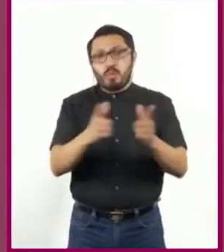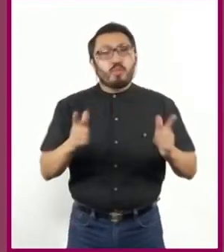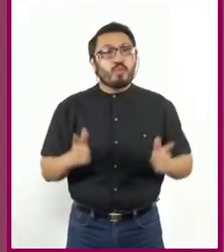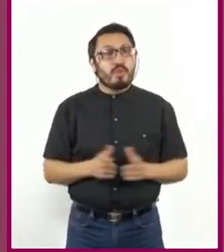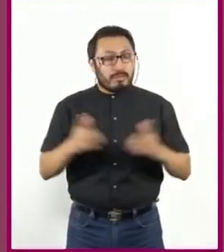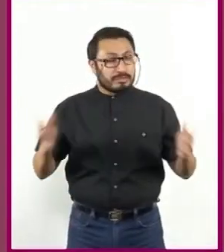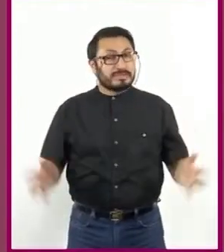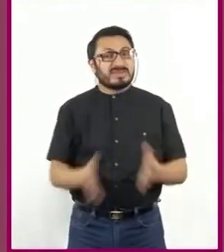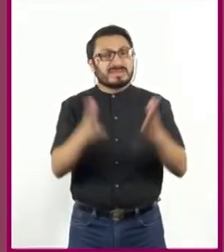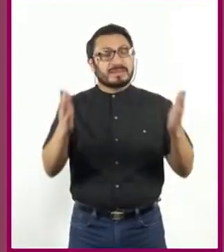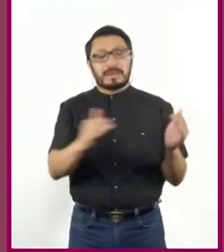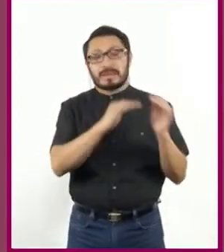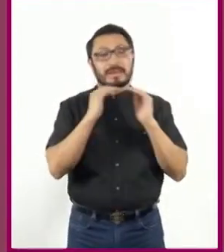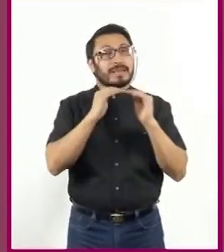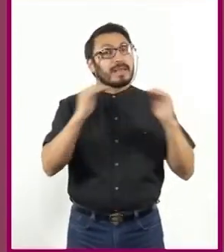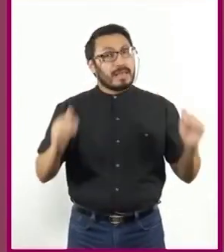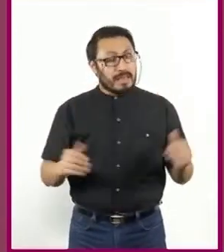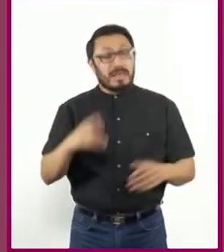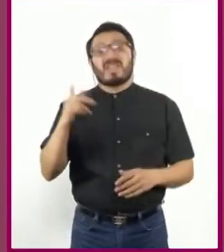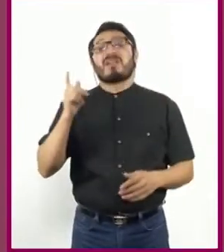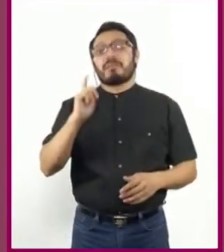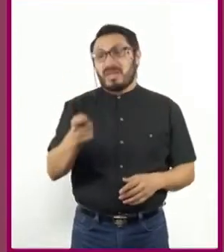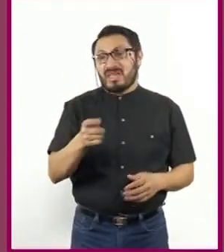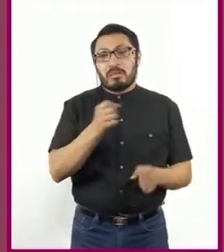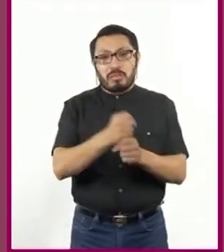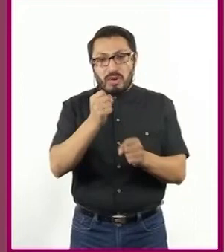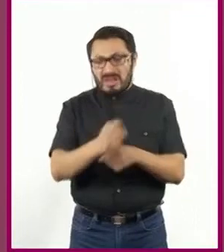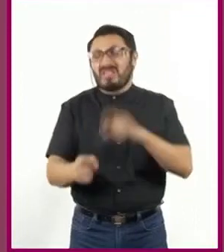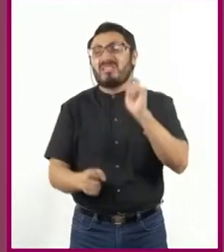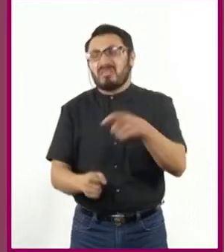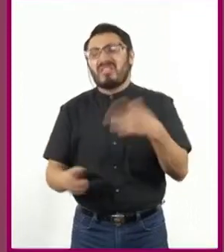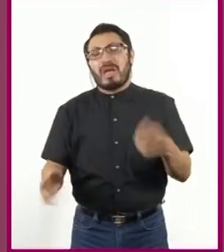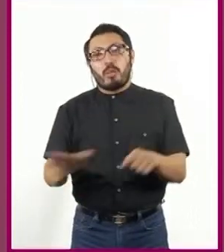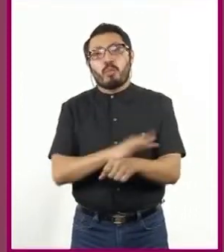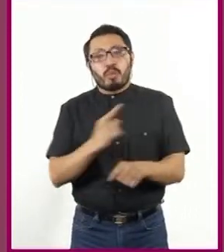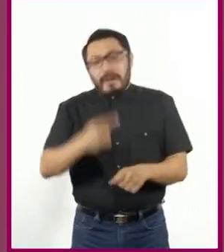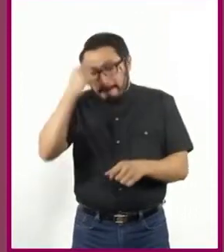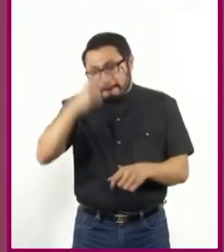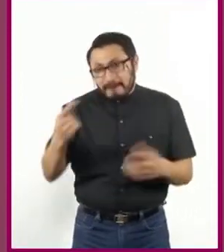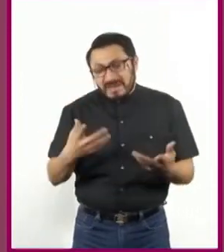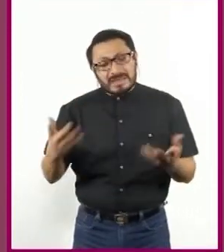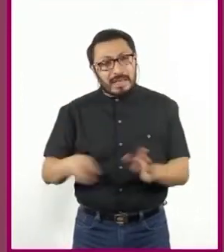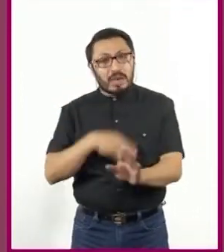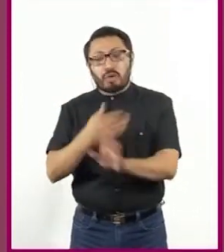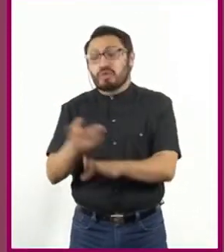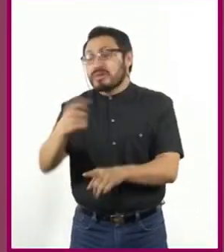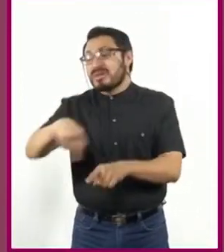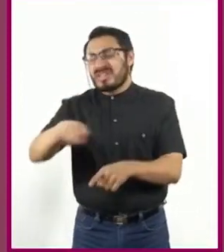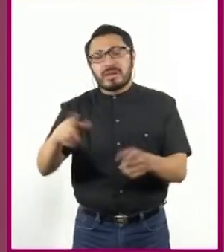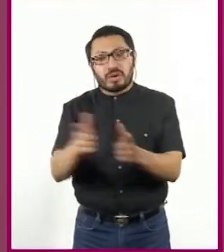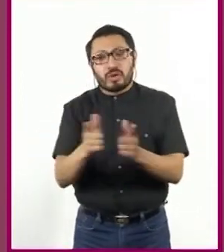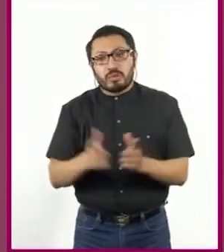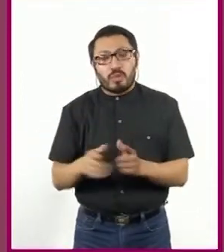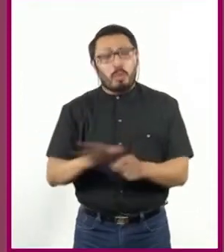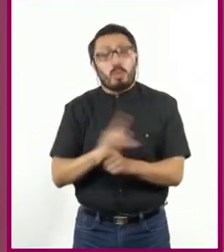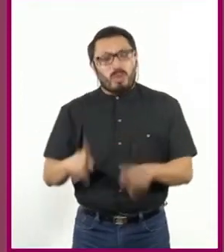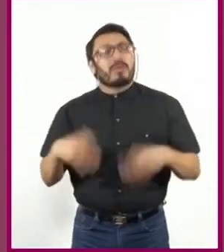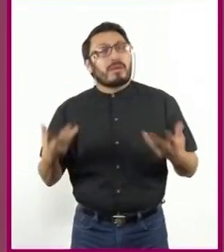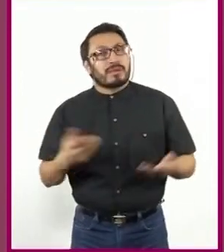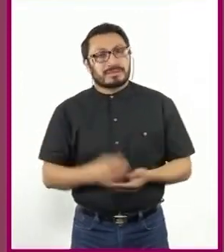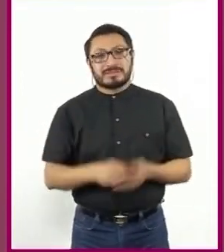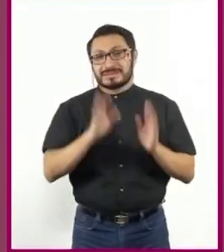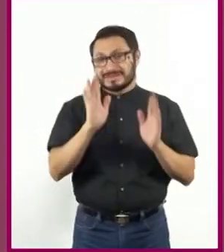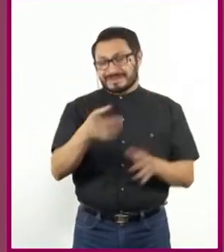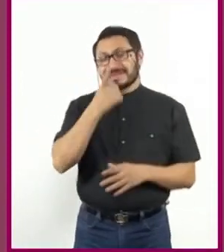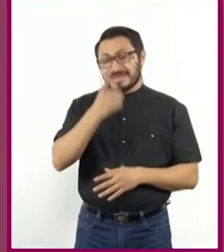que promueven la igualdad y cuestionan la violencia que se ejerce hacia grupos específicos. Ya hemos mencionado a